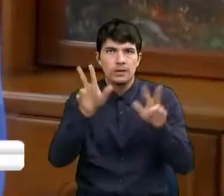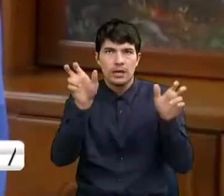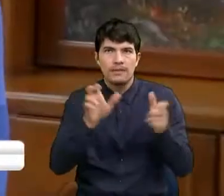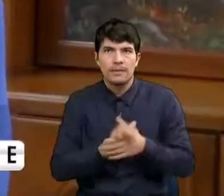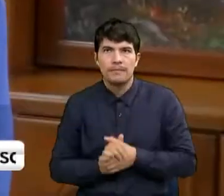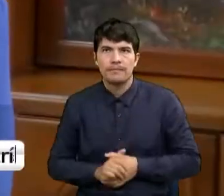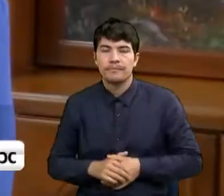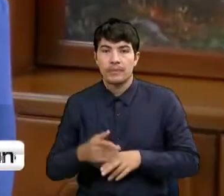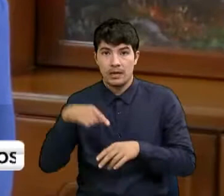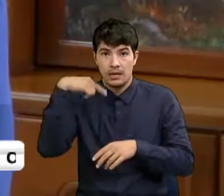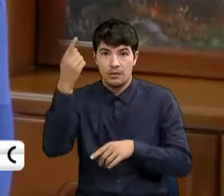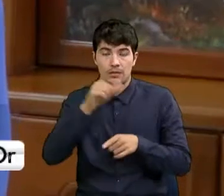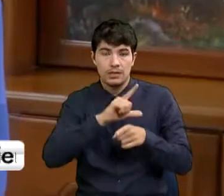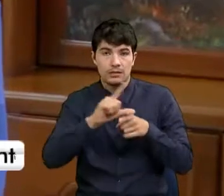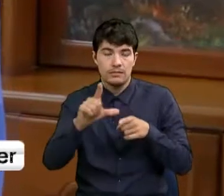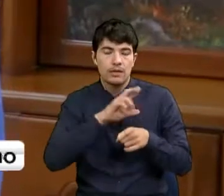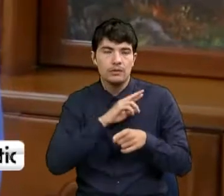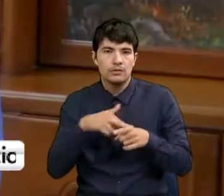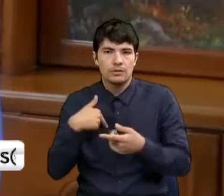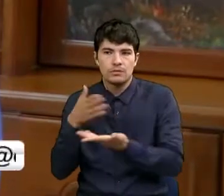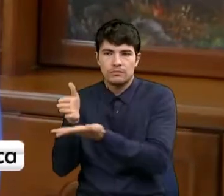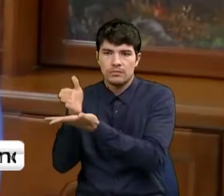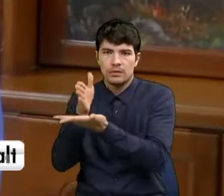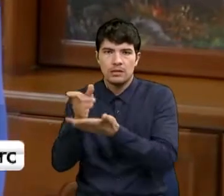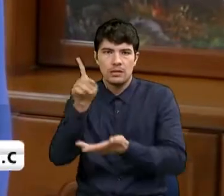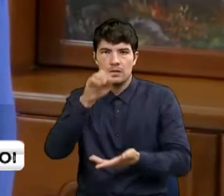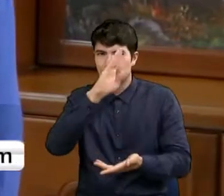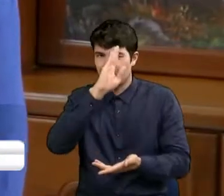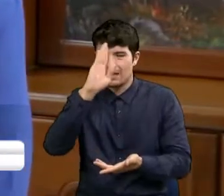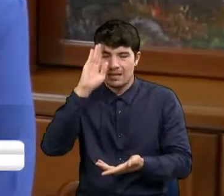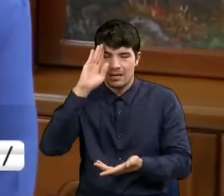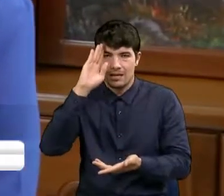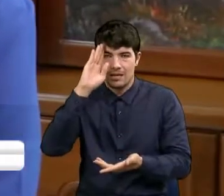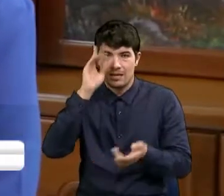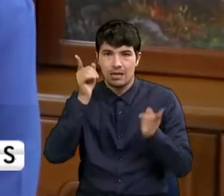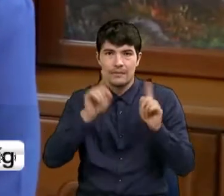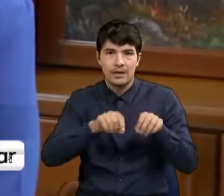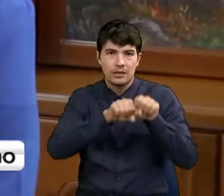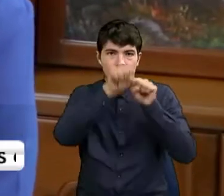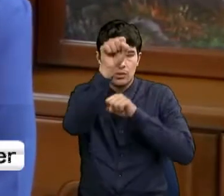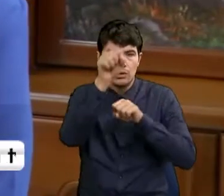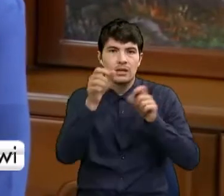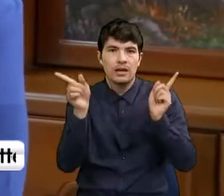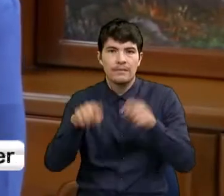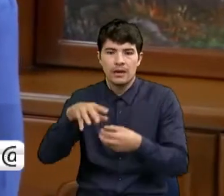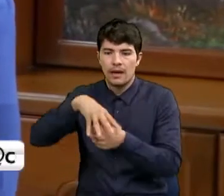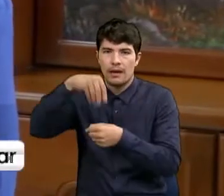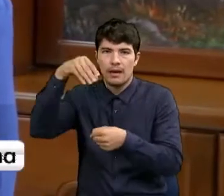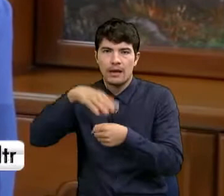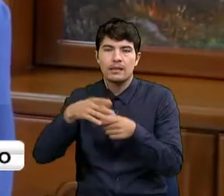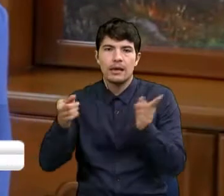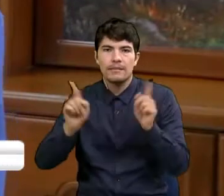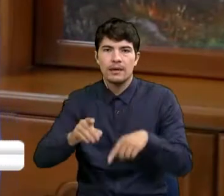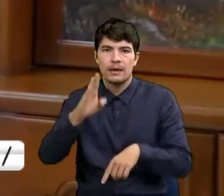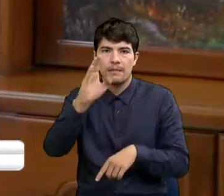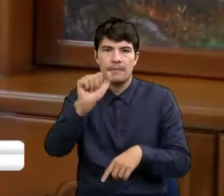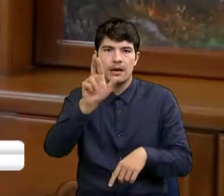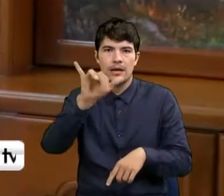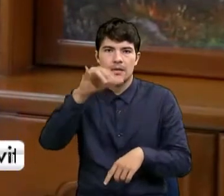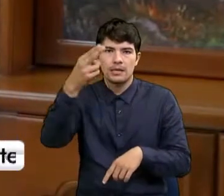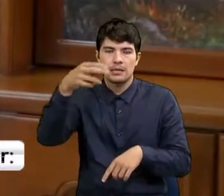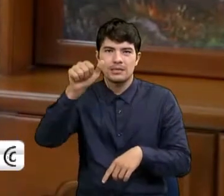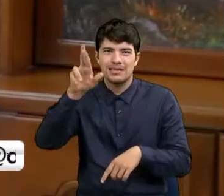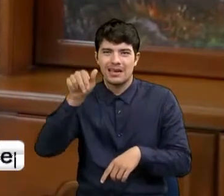durante la próxima semana vamos a estar en sangil en socorro en málaga y en barichara en sangil